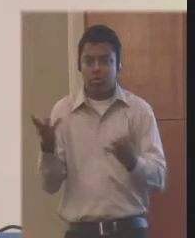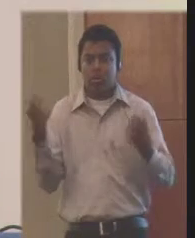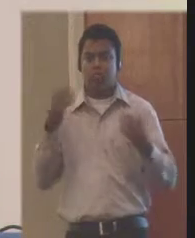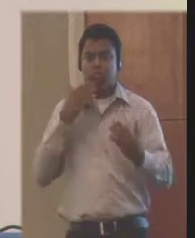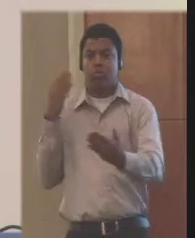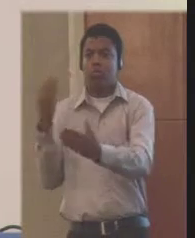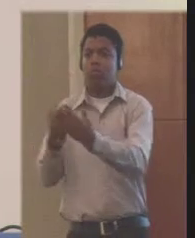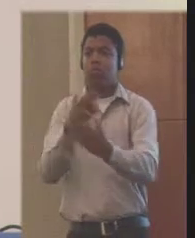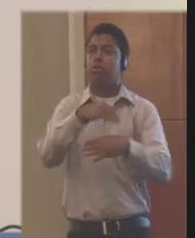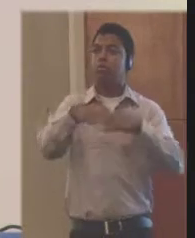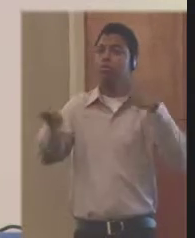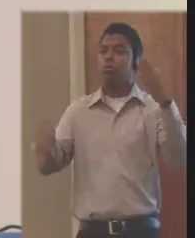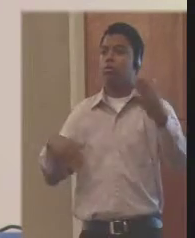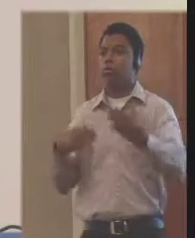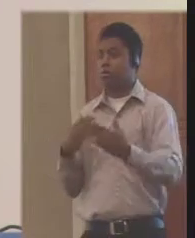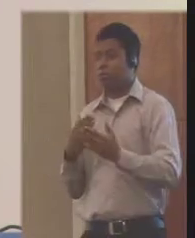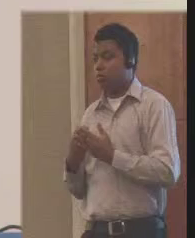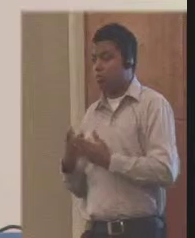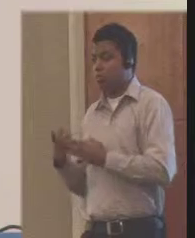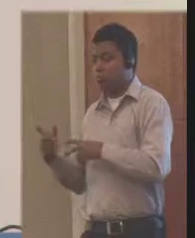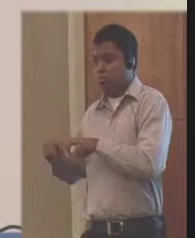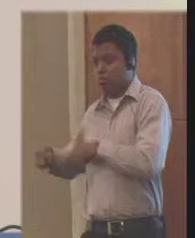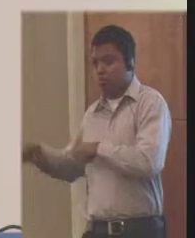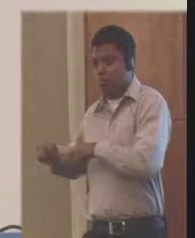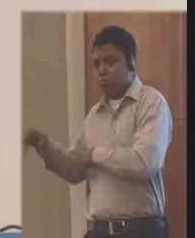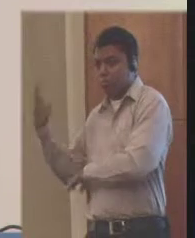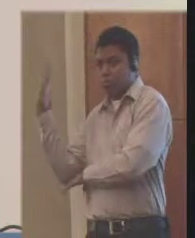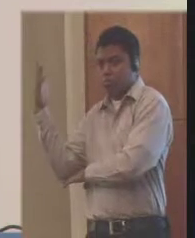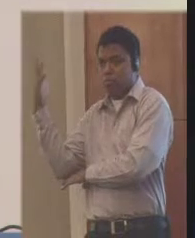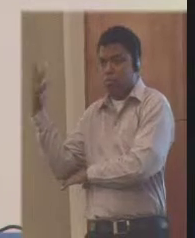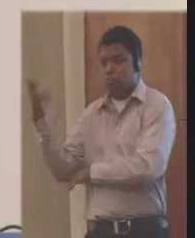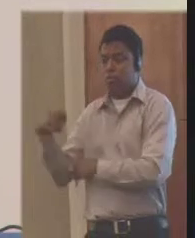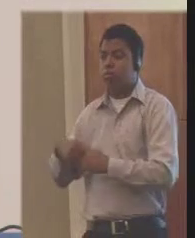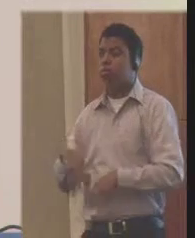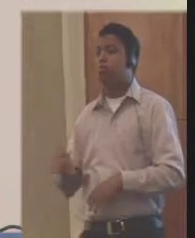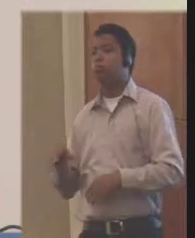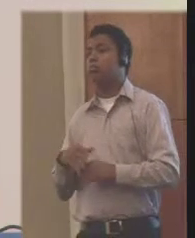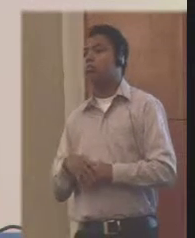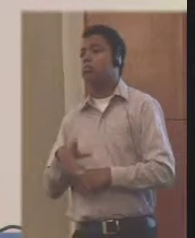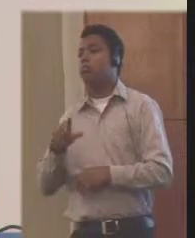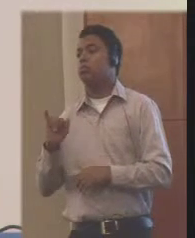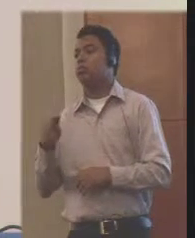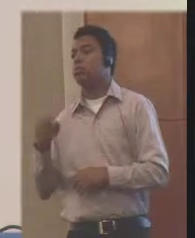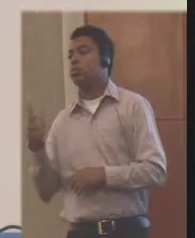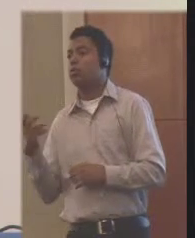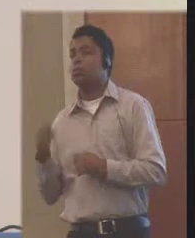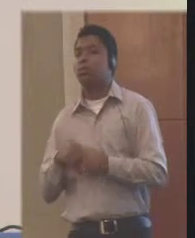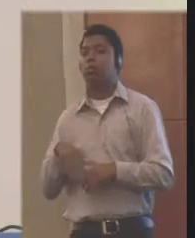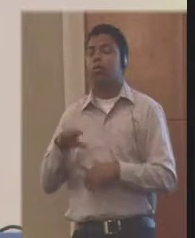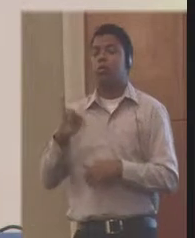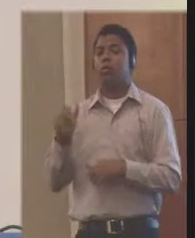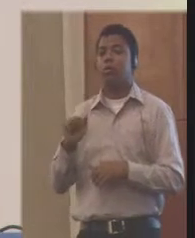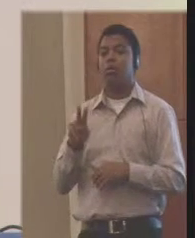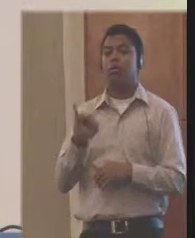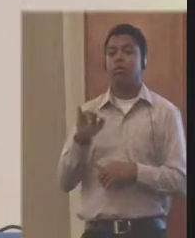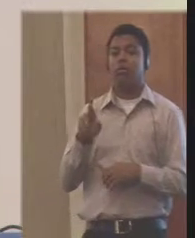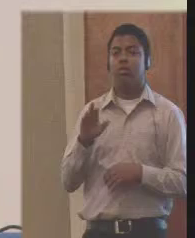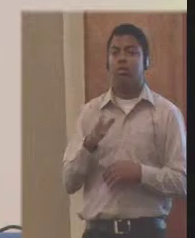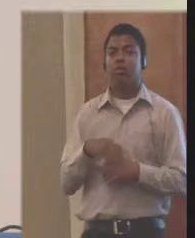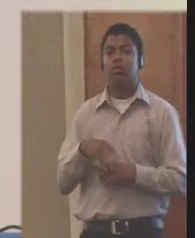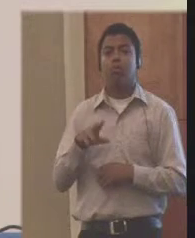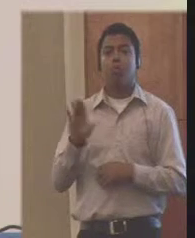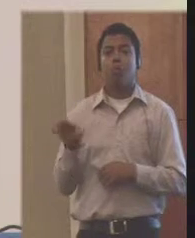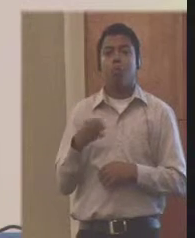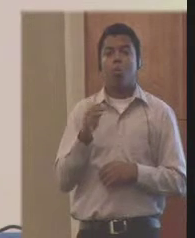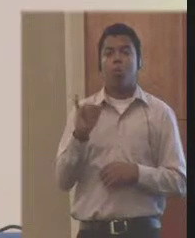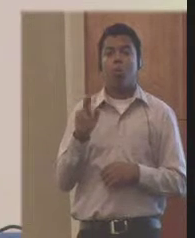de estos paneles, a Evangelina Gómez, Javier Gordón y Juan Pablo también. Gracias a